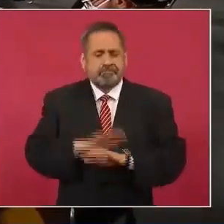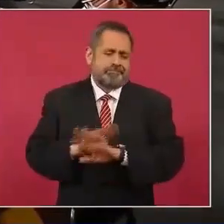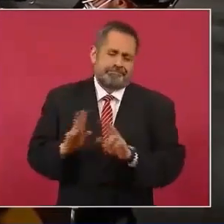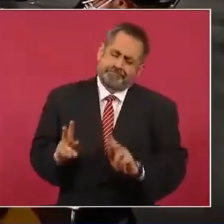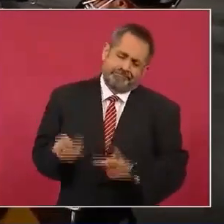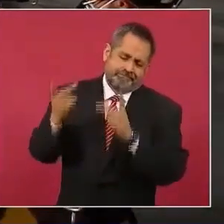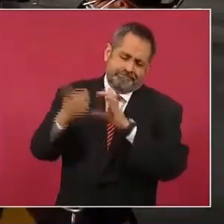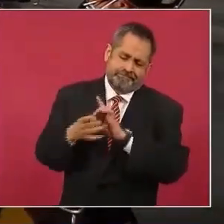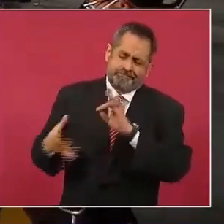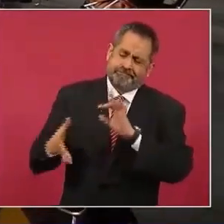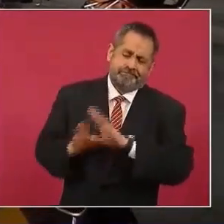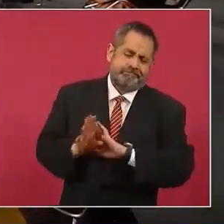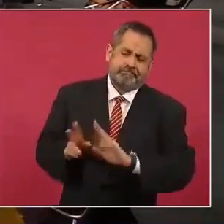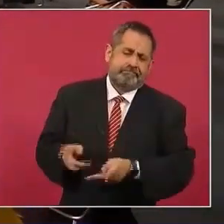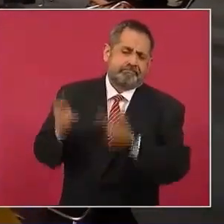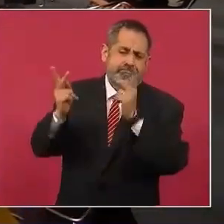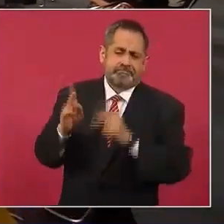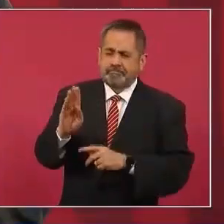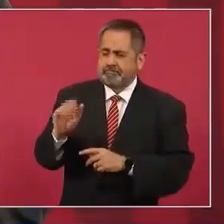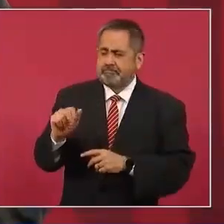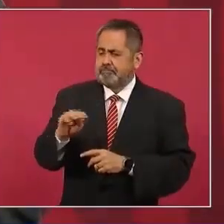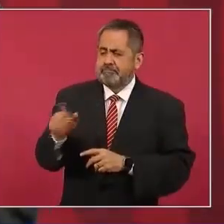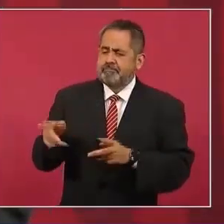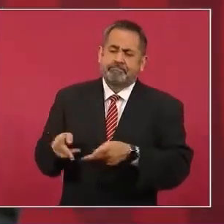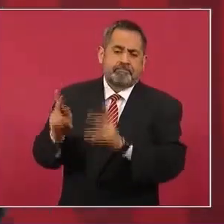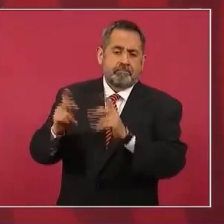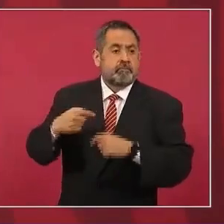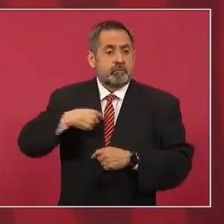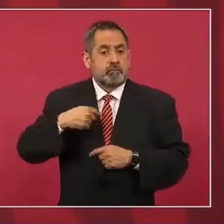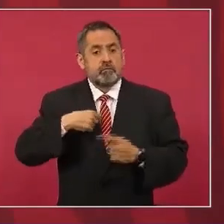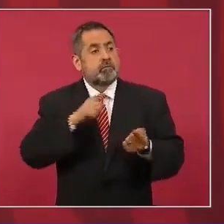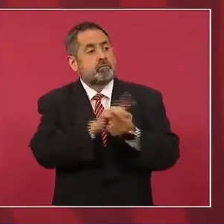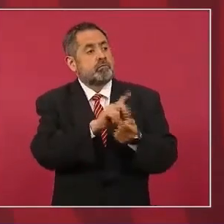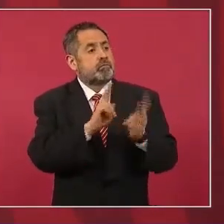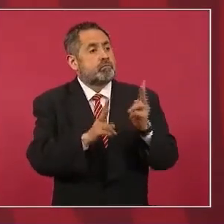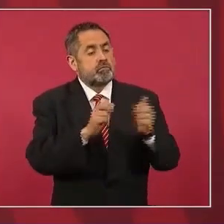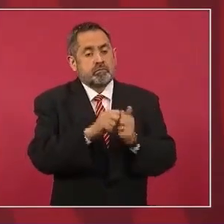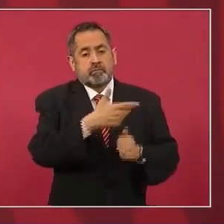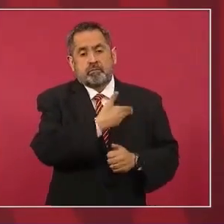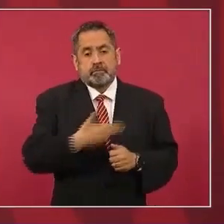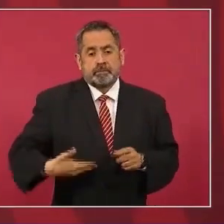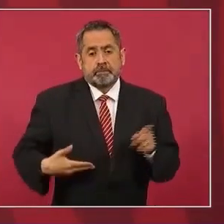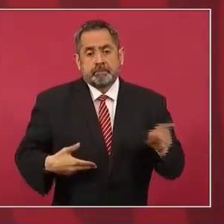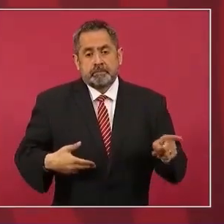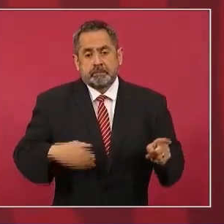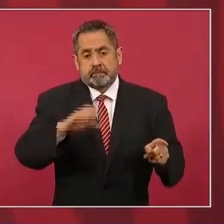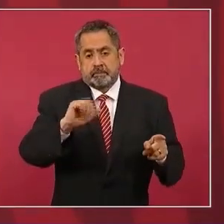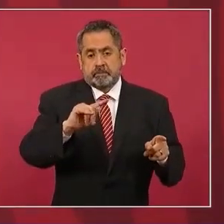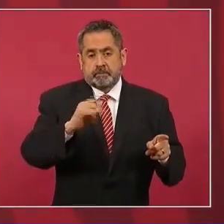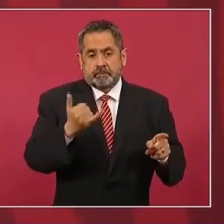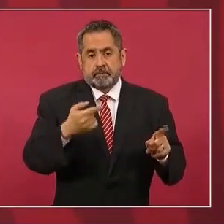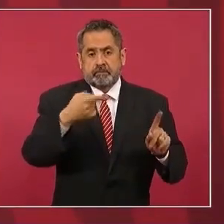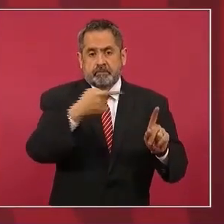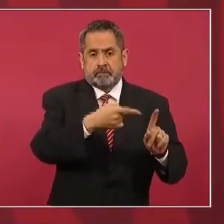México. Yo me entrevisté con la presidenta de Citi,